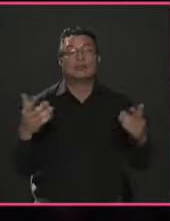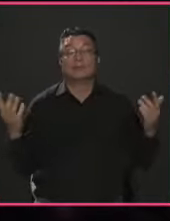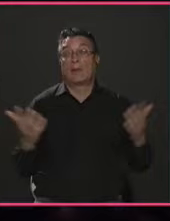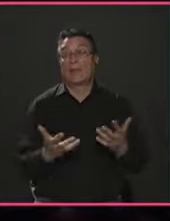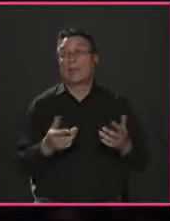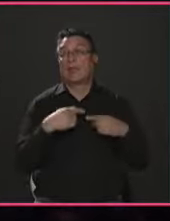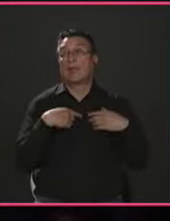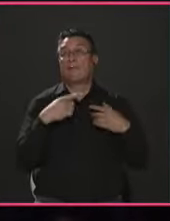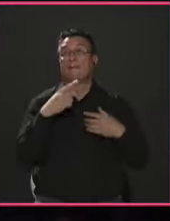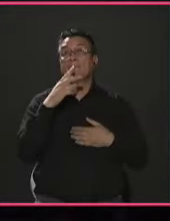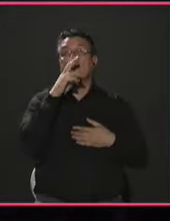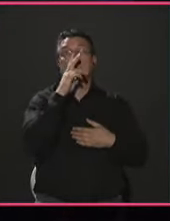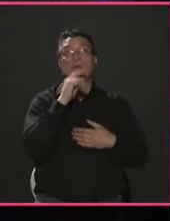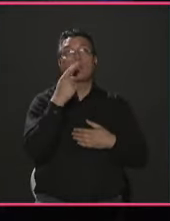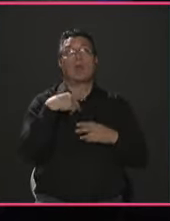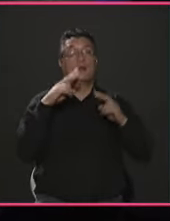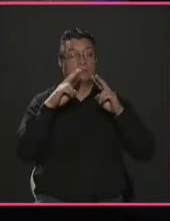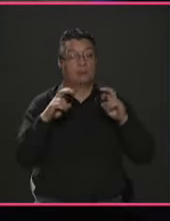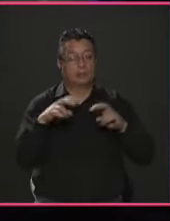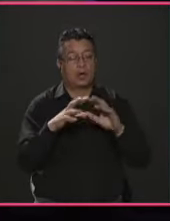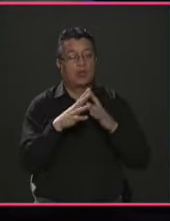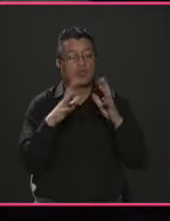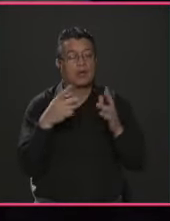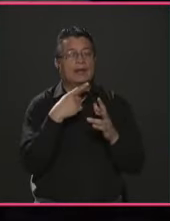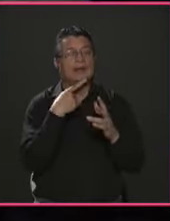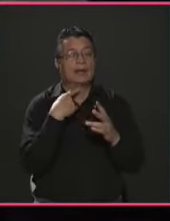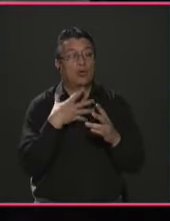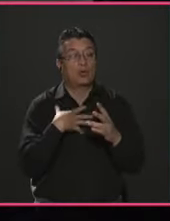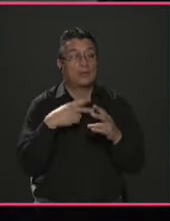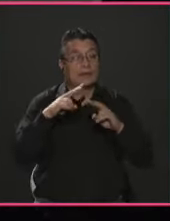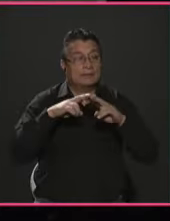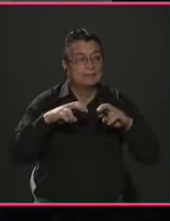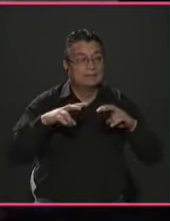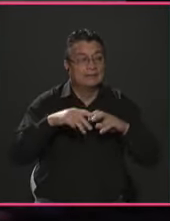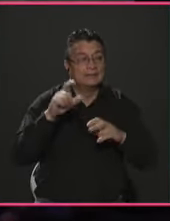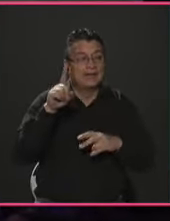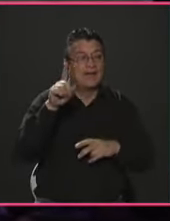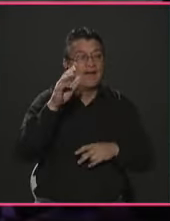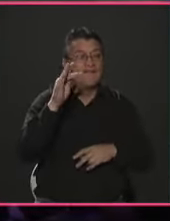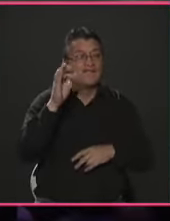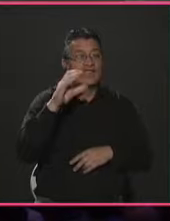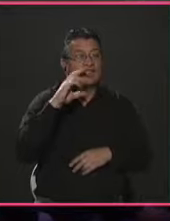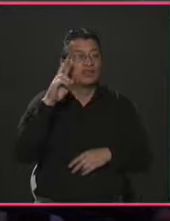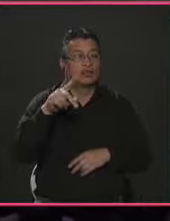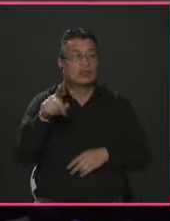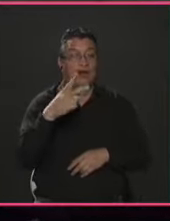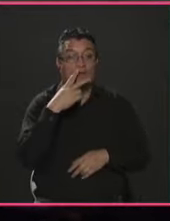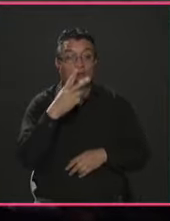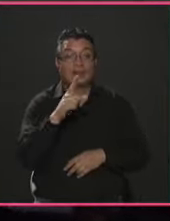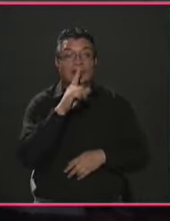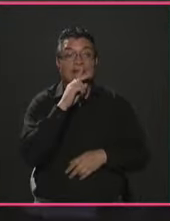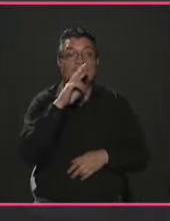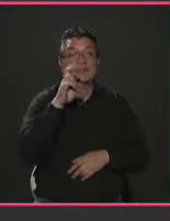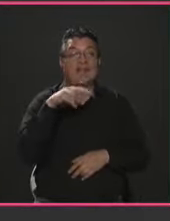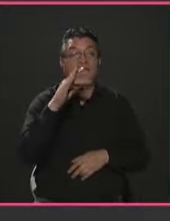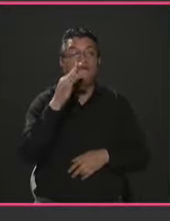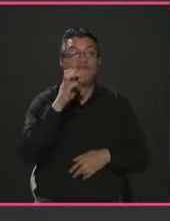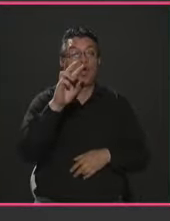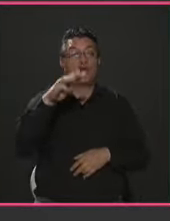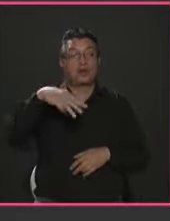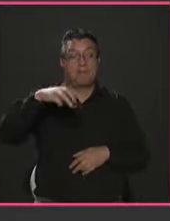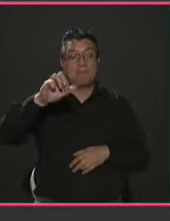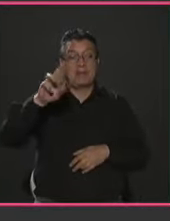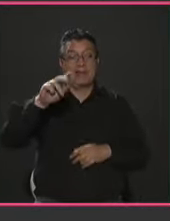eh una una analogía super interesante a los que les gusta la ciencia ficción lo que están viendo ahí es un Transformer el Transformer tiene una gracia